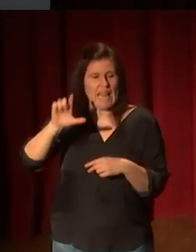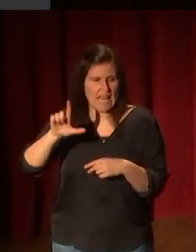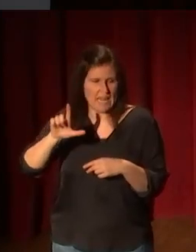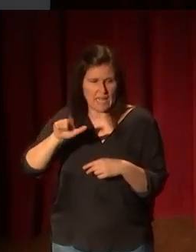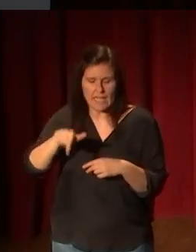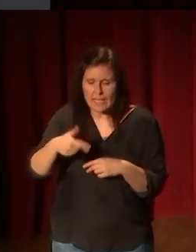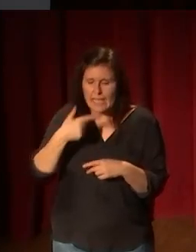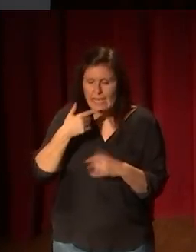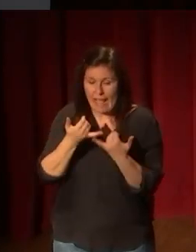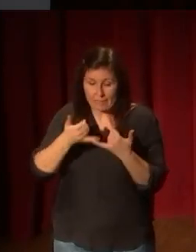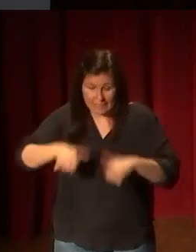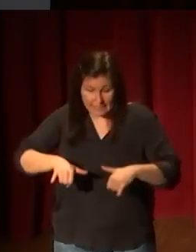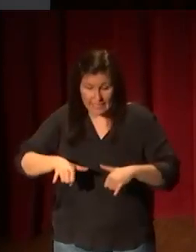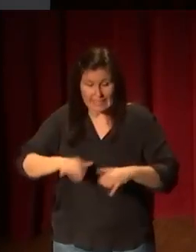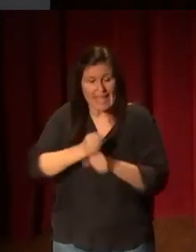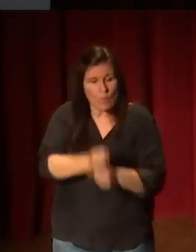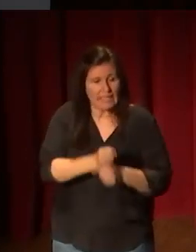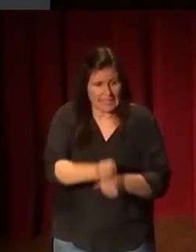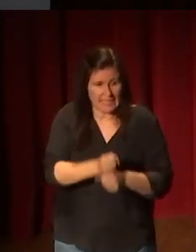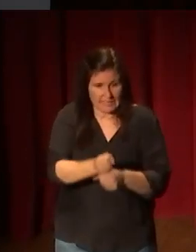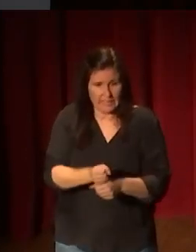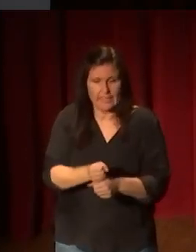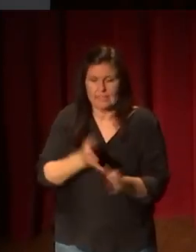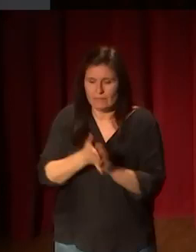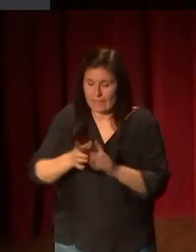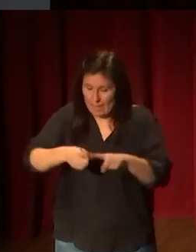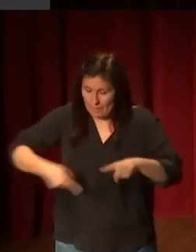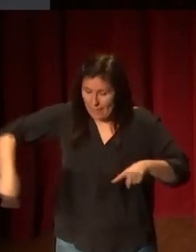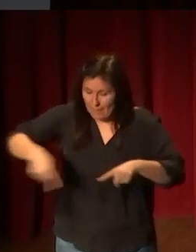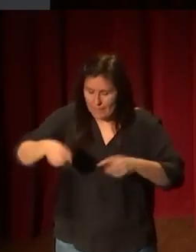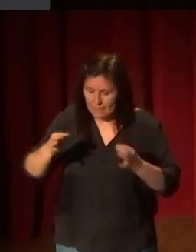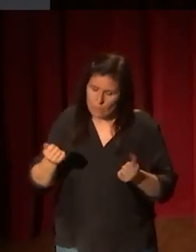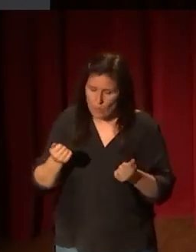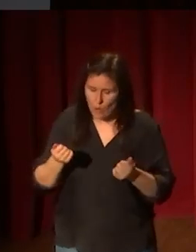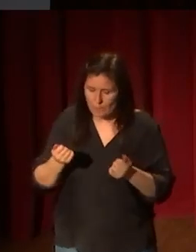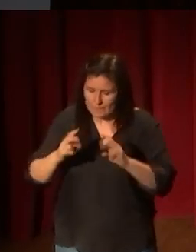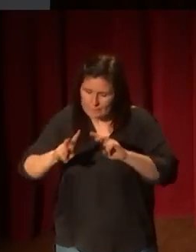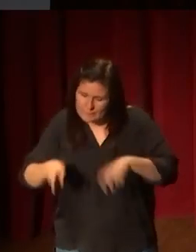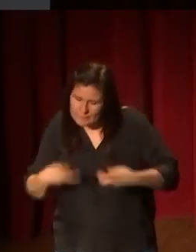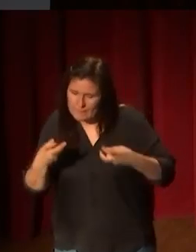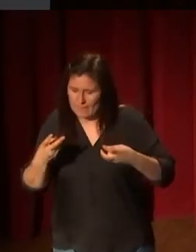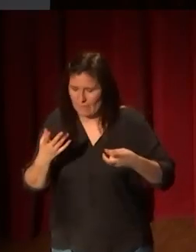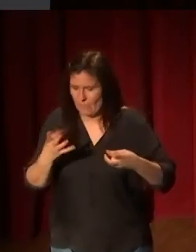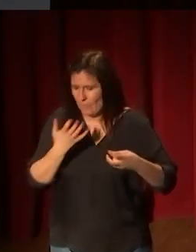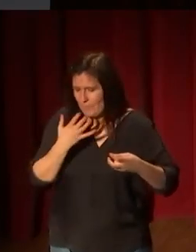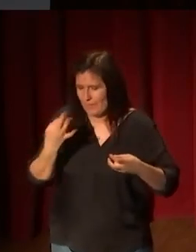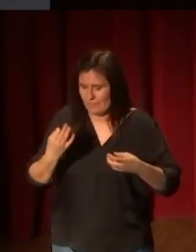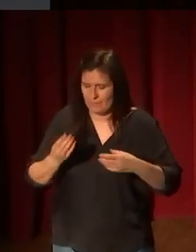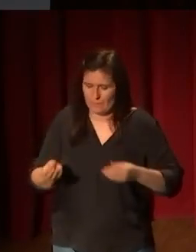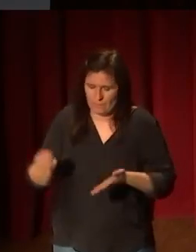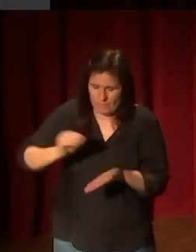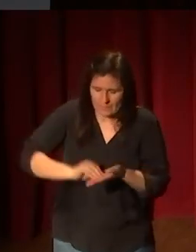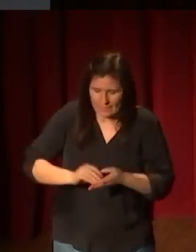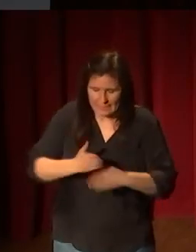también obligaban a modificar la configuración de la plaza introduciendo una serie de tablados